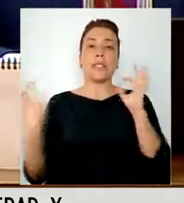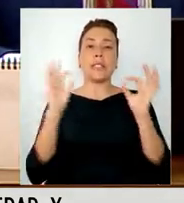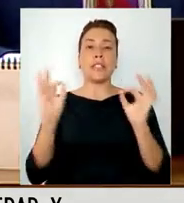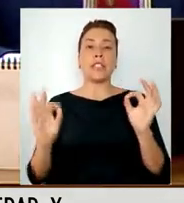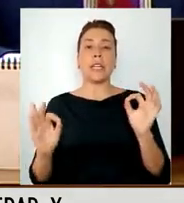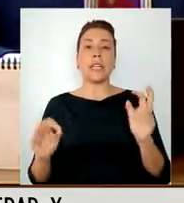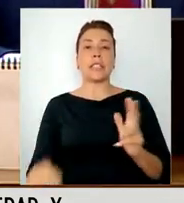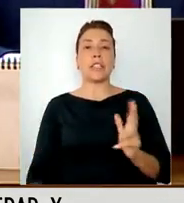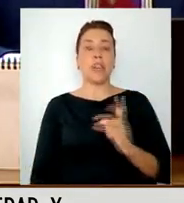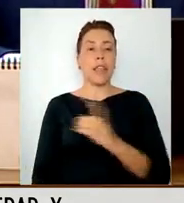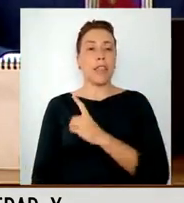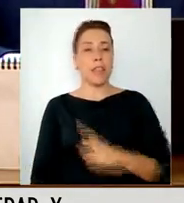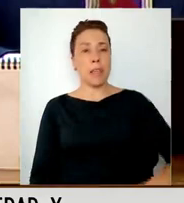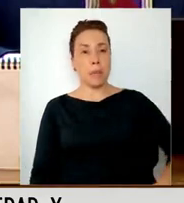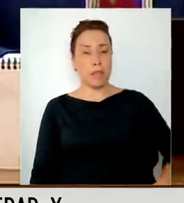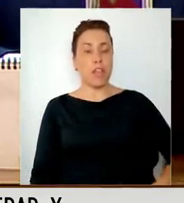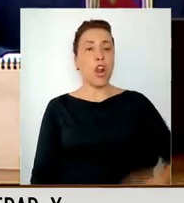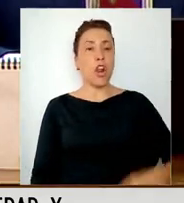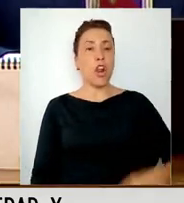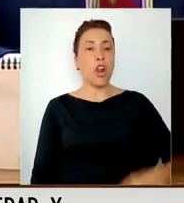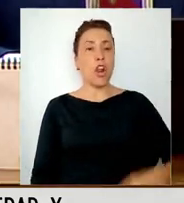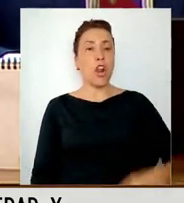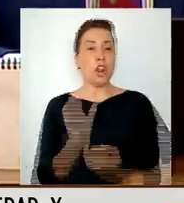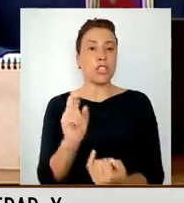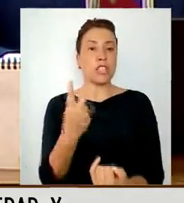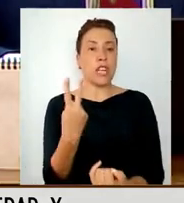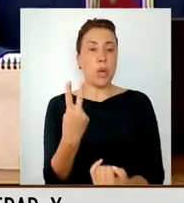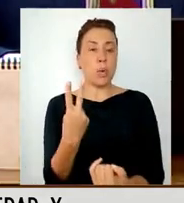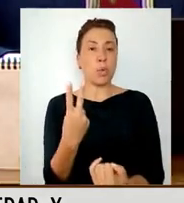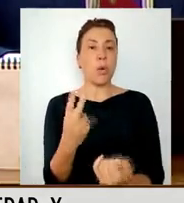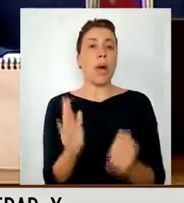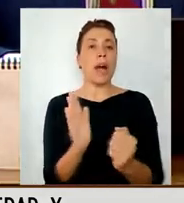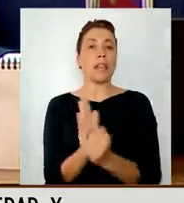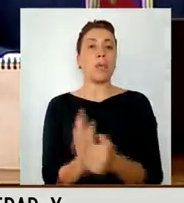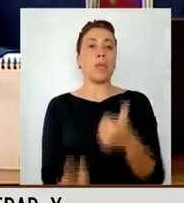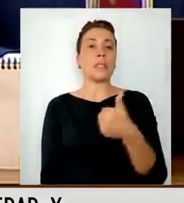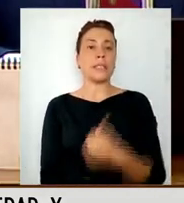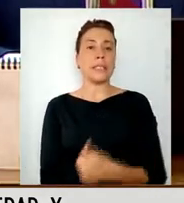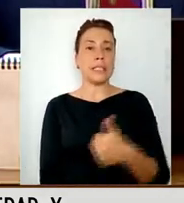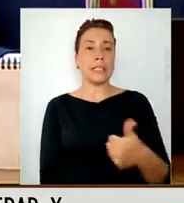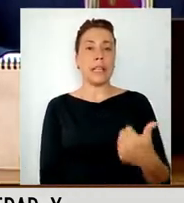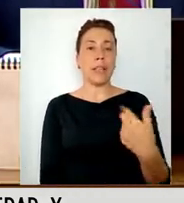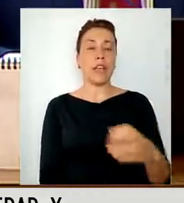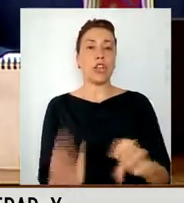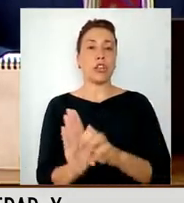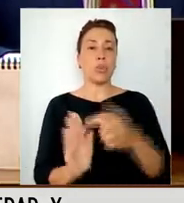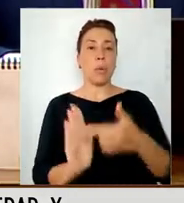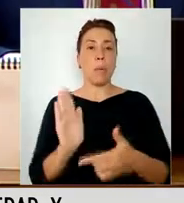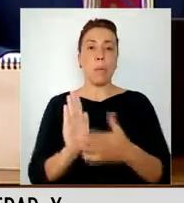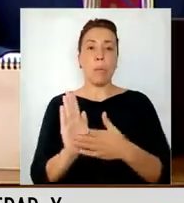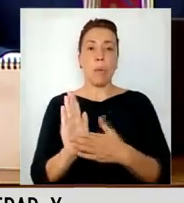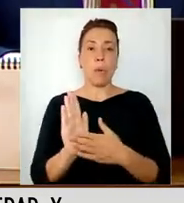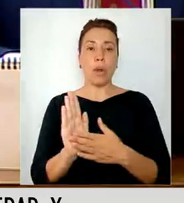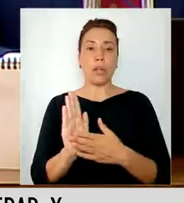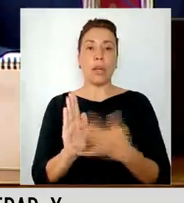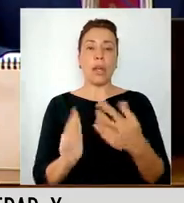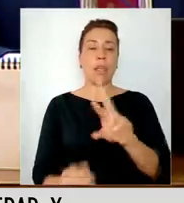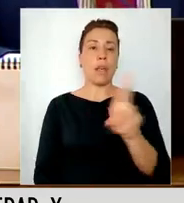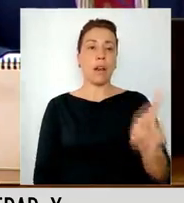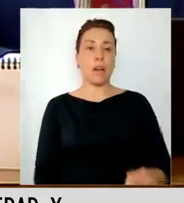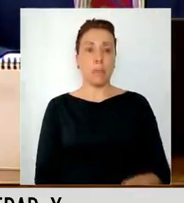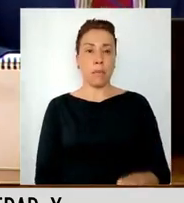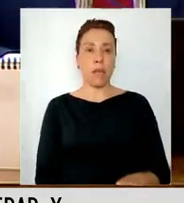según lo dispuesto en el inciso segundo del artículo 66 de la constitución política de la República en